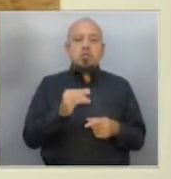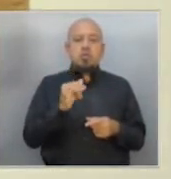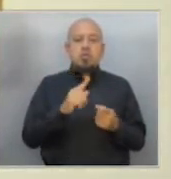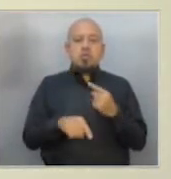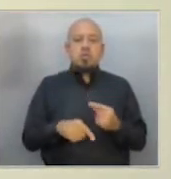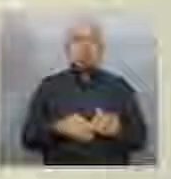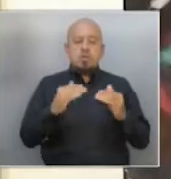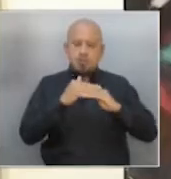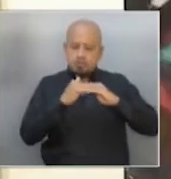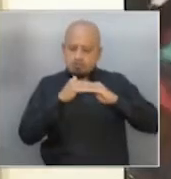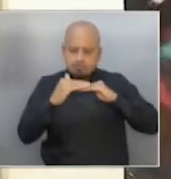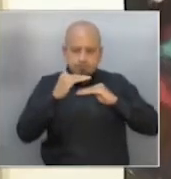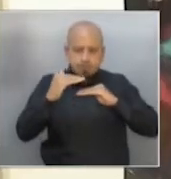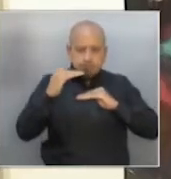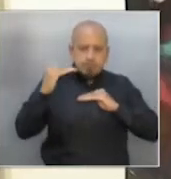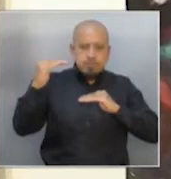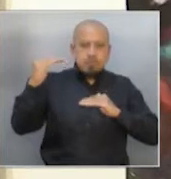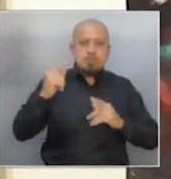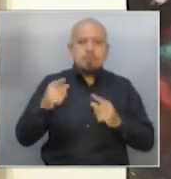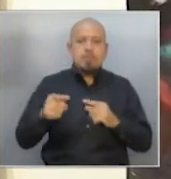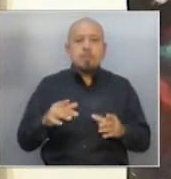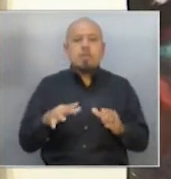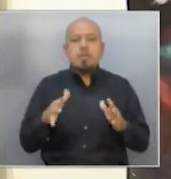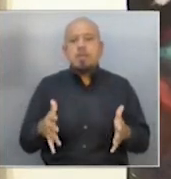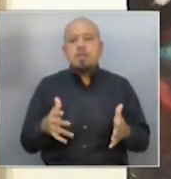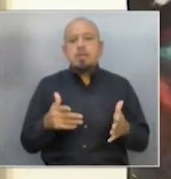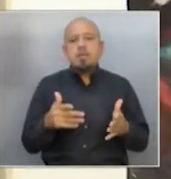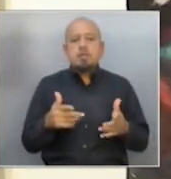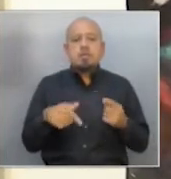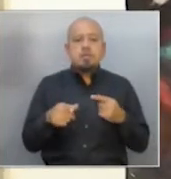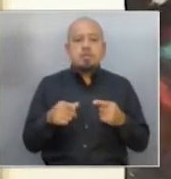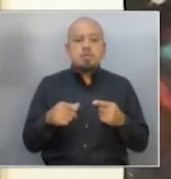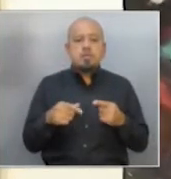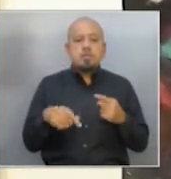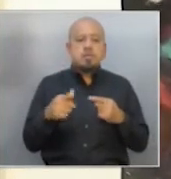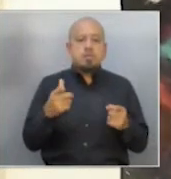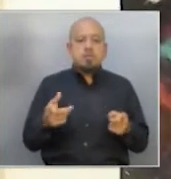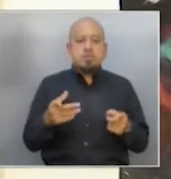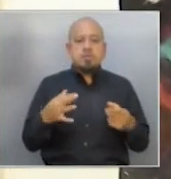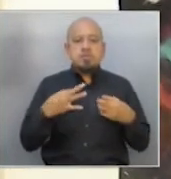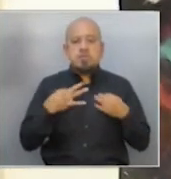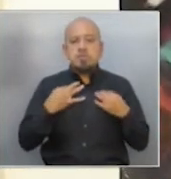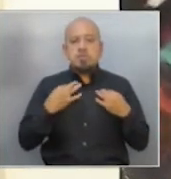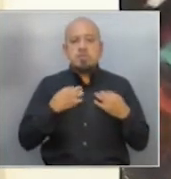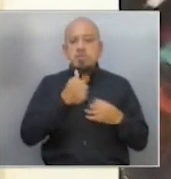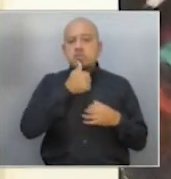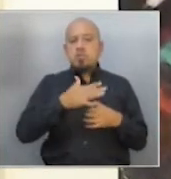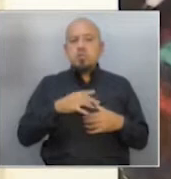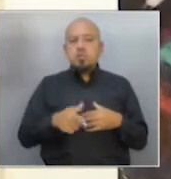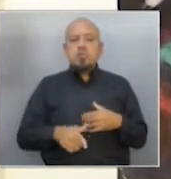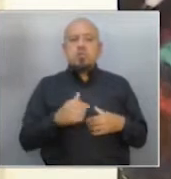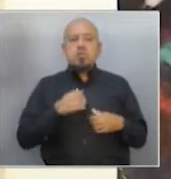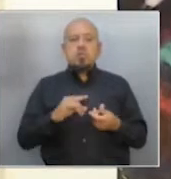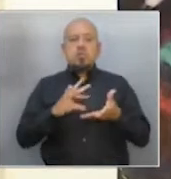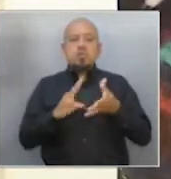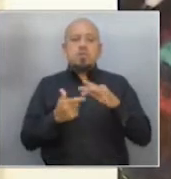capas que uno puede ver. Y esto de algún modo era un poco eso, recorrer tus prendas, que también son tu historia, tu manera de vestir, tu manera de